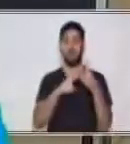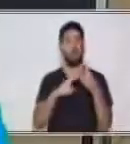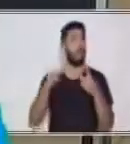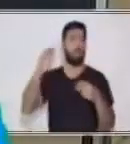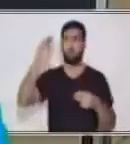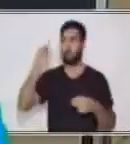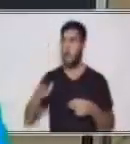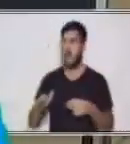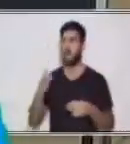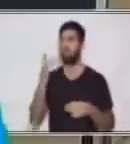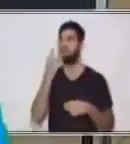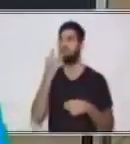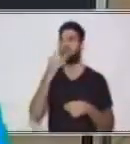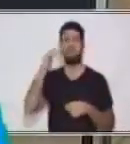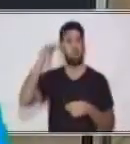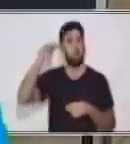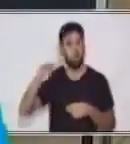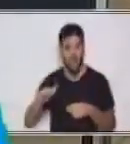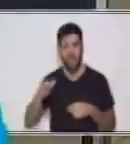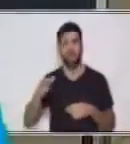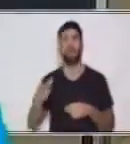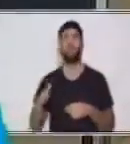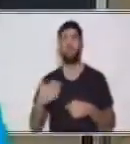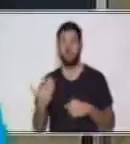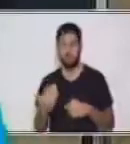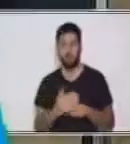preferida? ¿En dónde observas que hay,